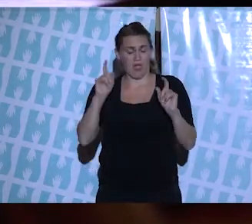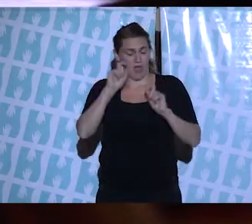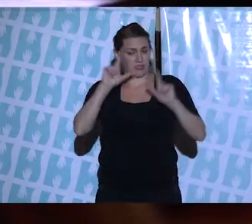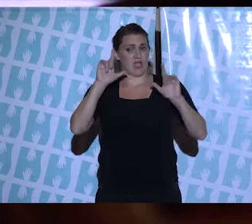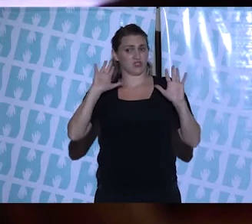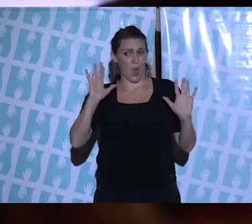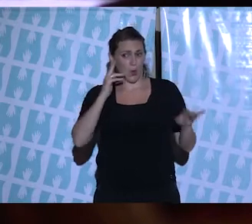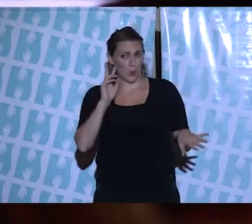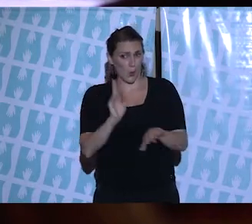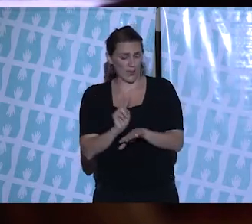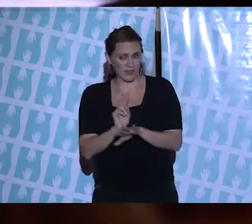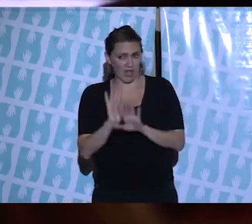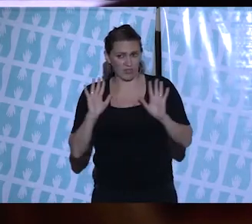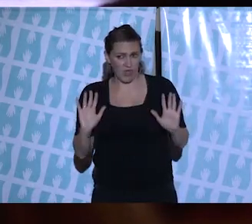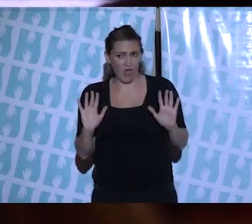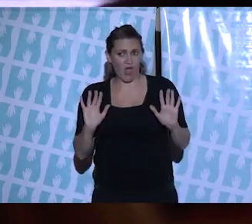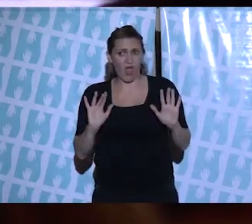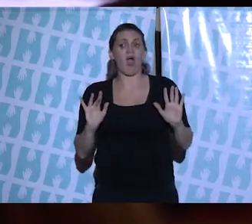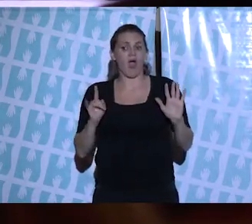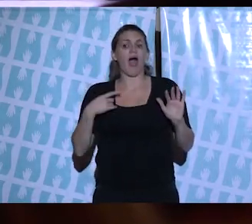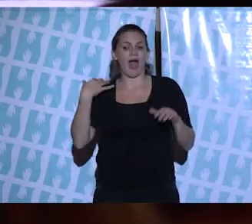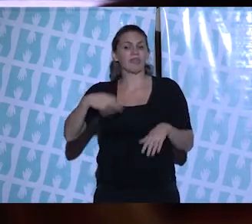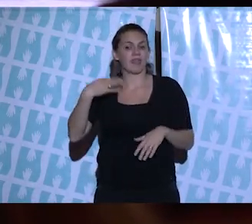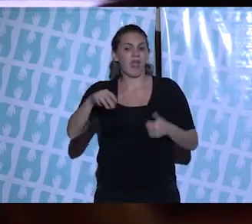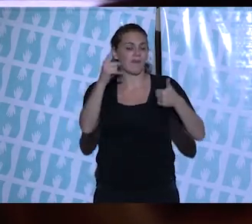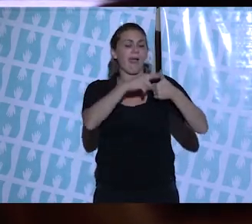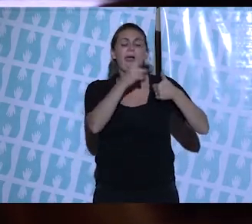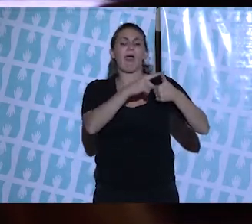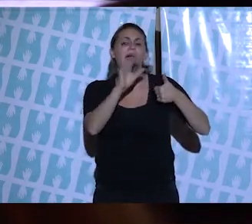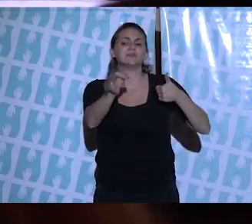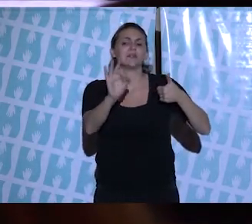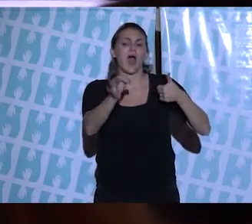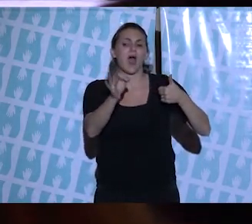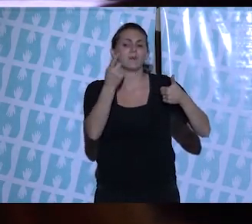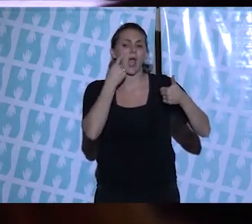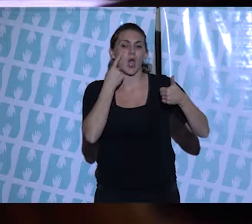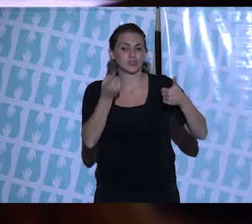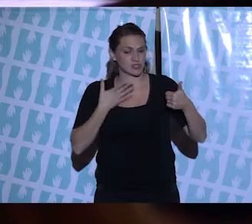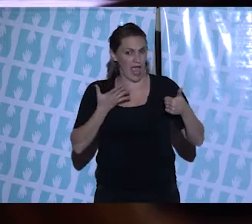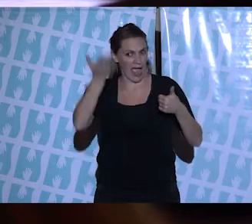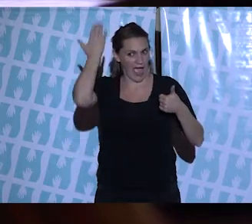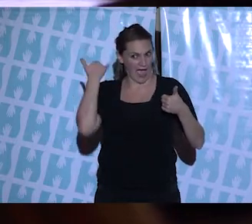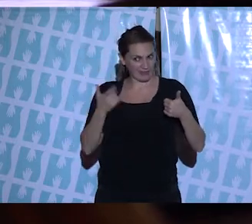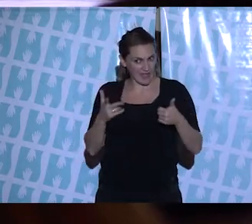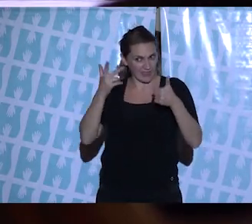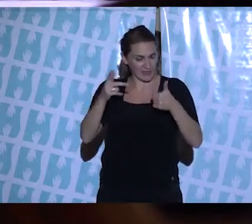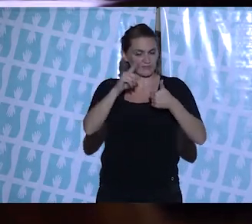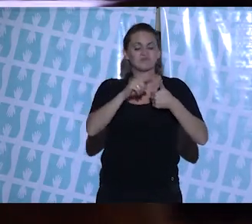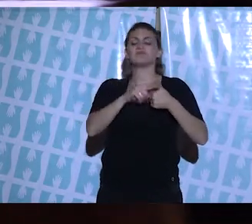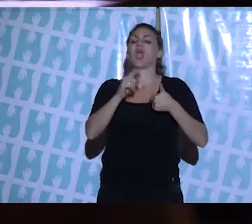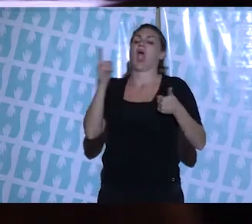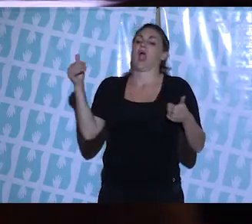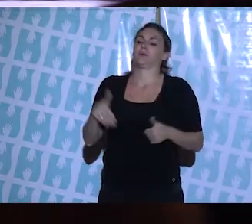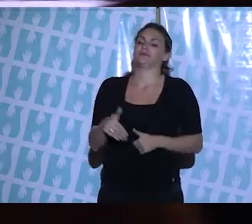cuidadosos en decir cuáles son los síntomas parkinsonianos. Y yo ya se los mencioné, tiene que haber